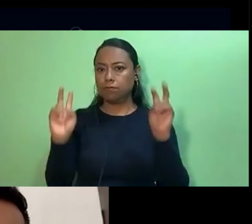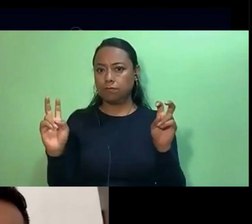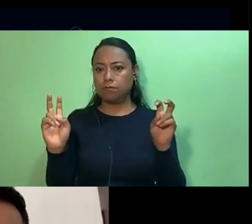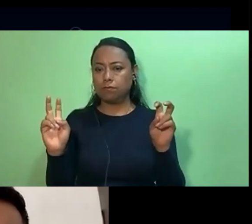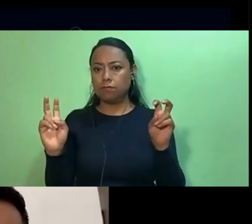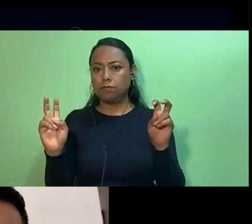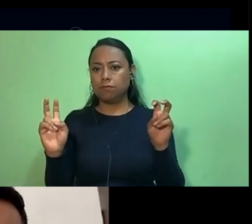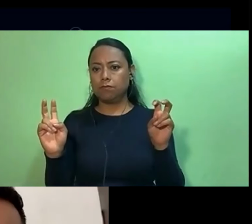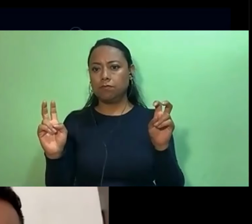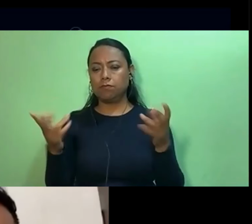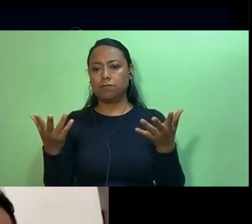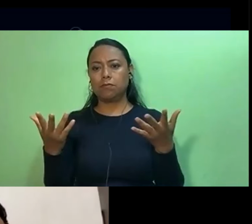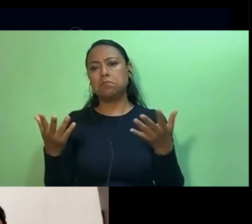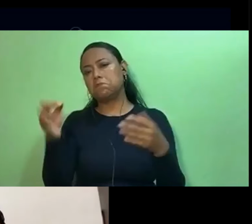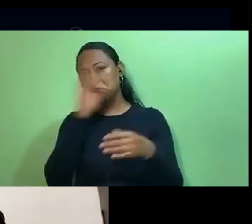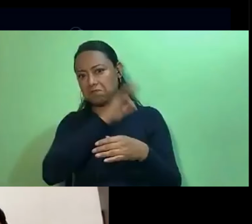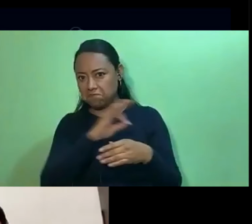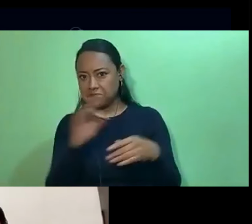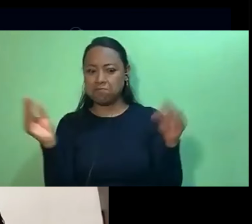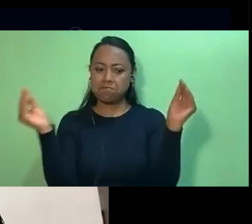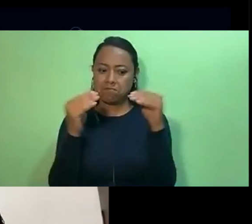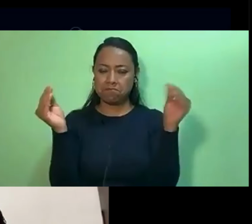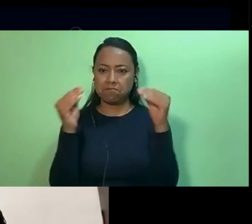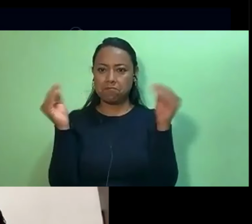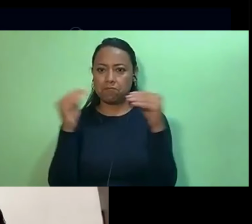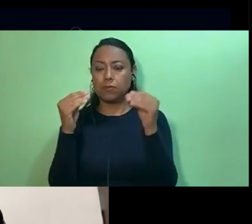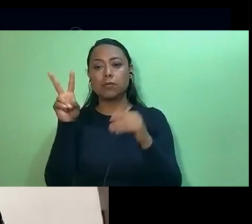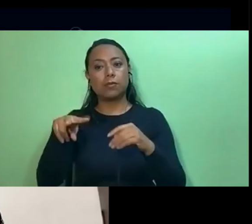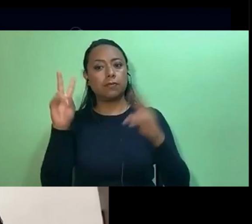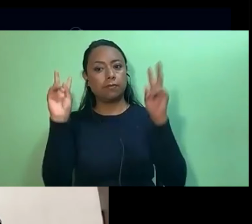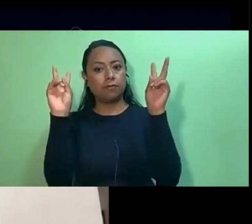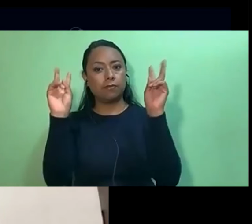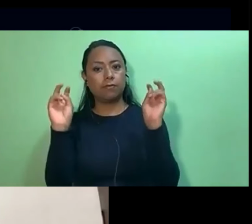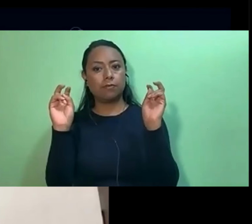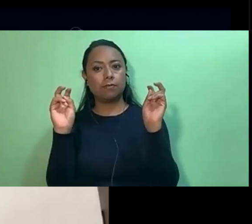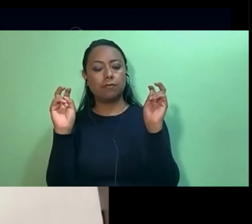que da para el debate, ¿no? Es un tema